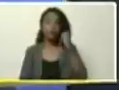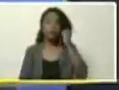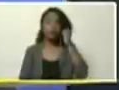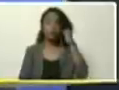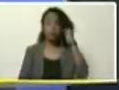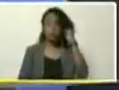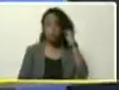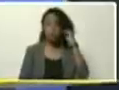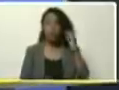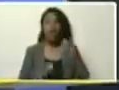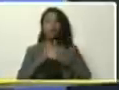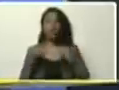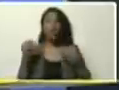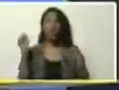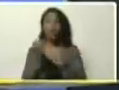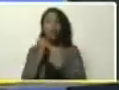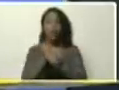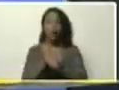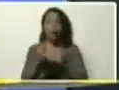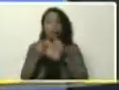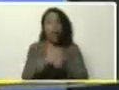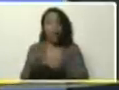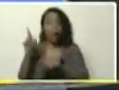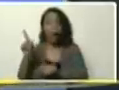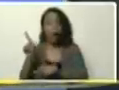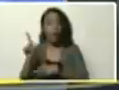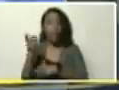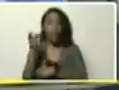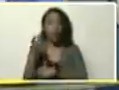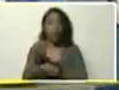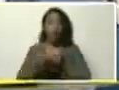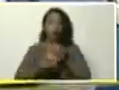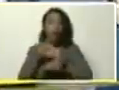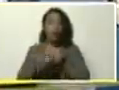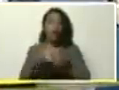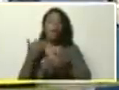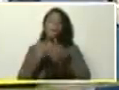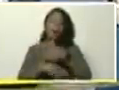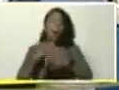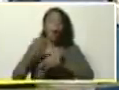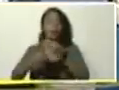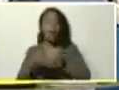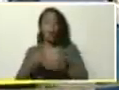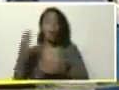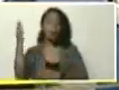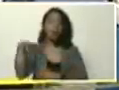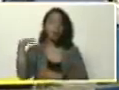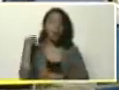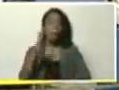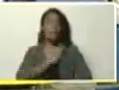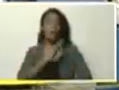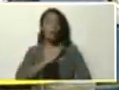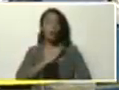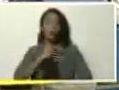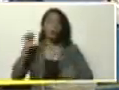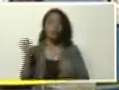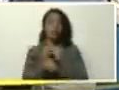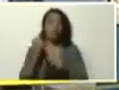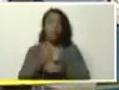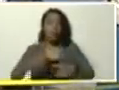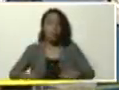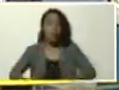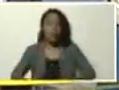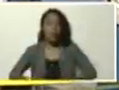Y todas las obras que quedaron pendientes. Vamos a hacerlo con pulmón propio, con esfuerzo